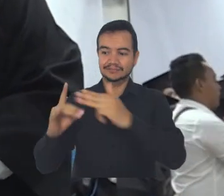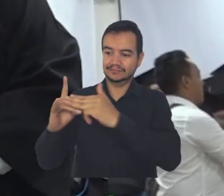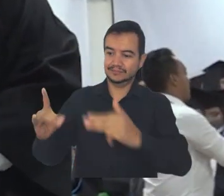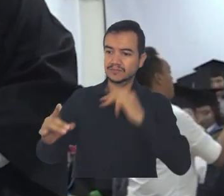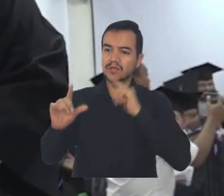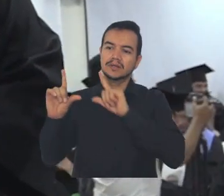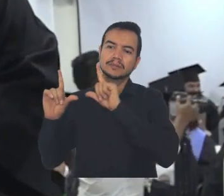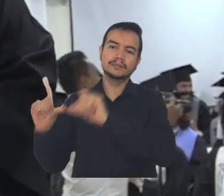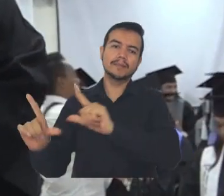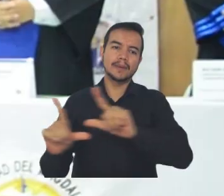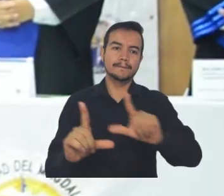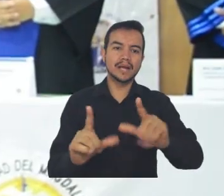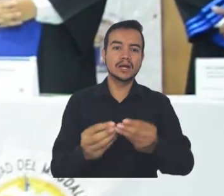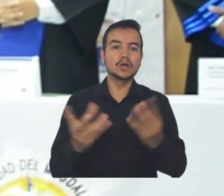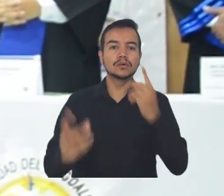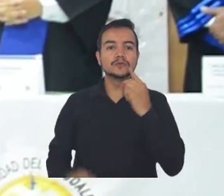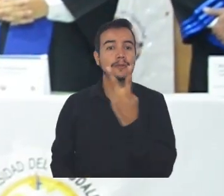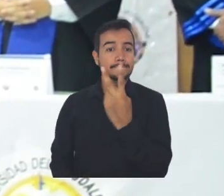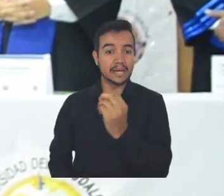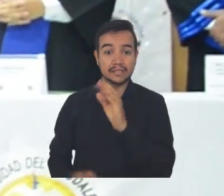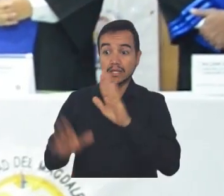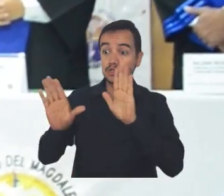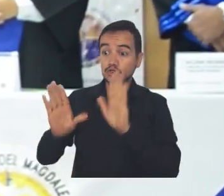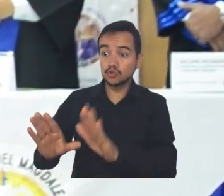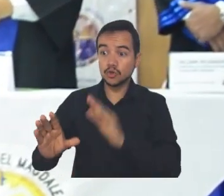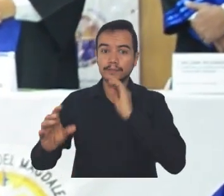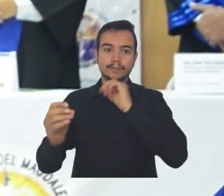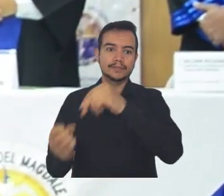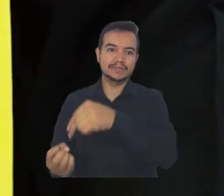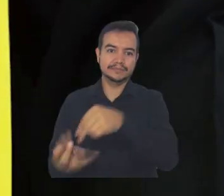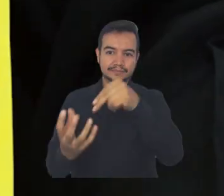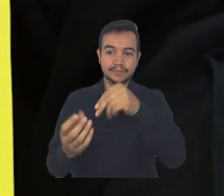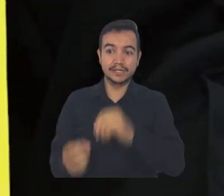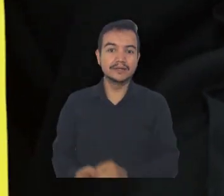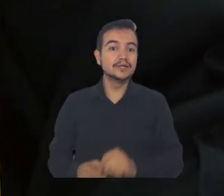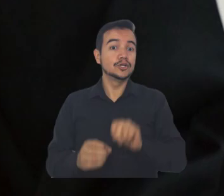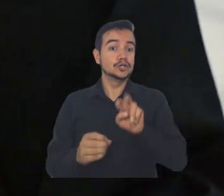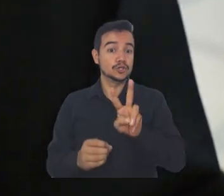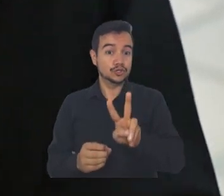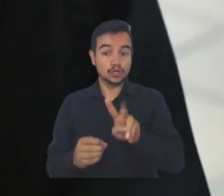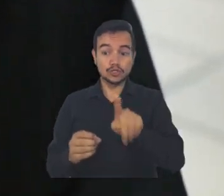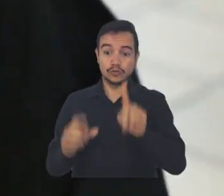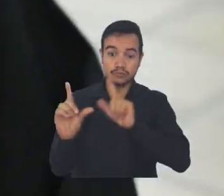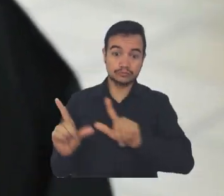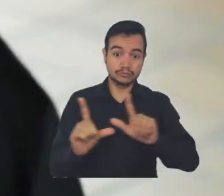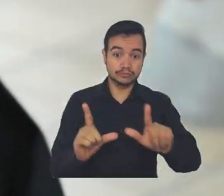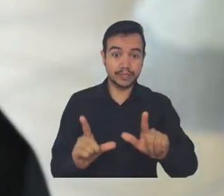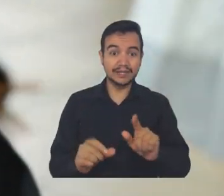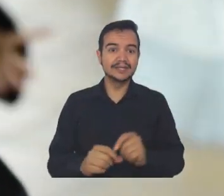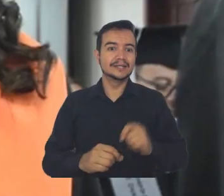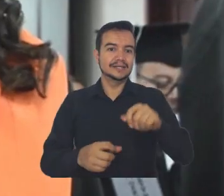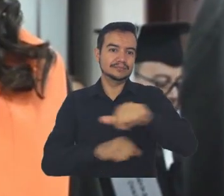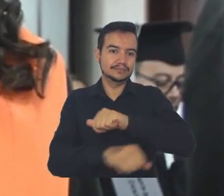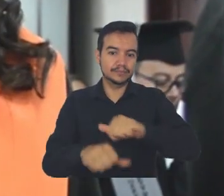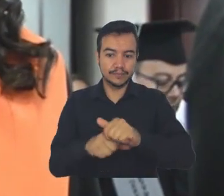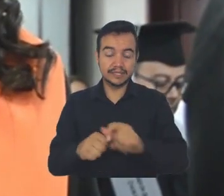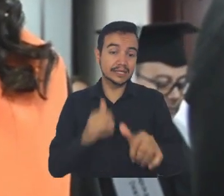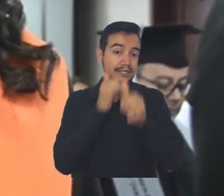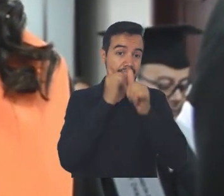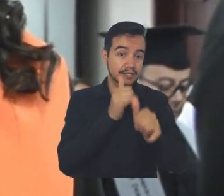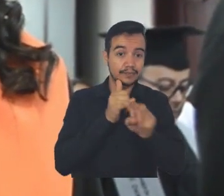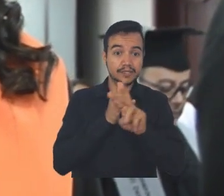otorgó 20 títulos posgraduales en la Facultad de Ciencias de la Educación, 2 en Ciencias Básicas, 28 en